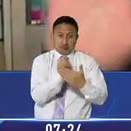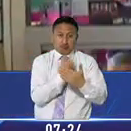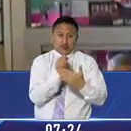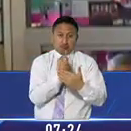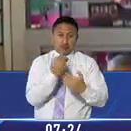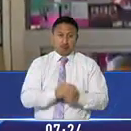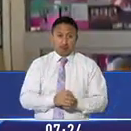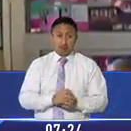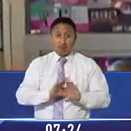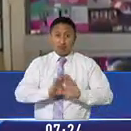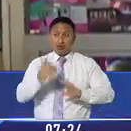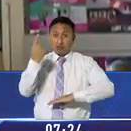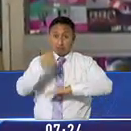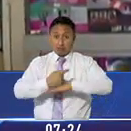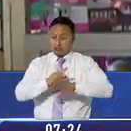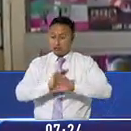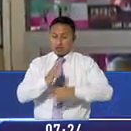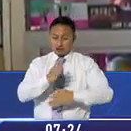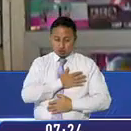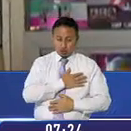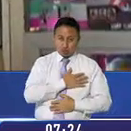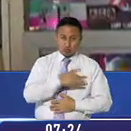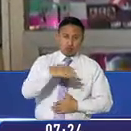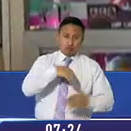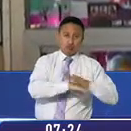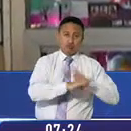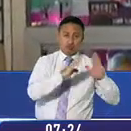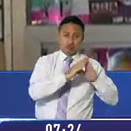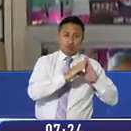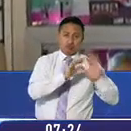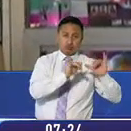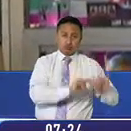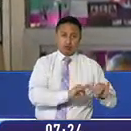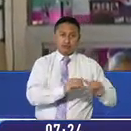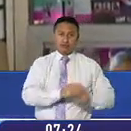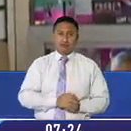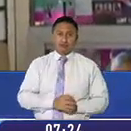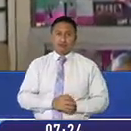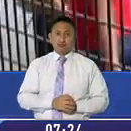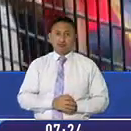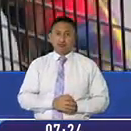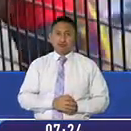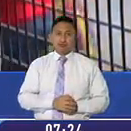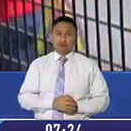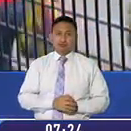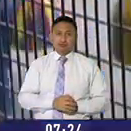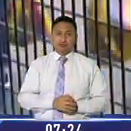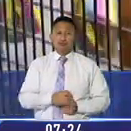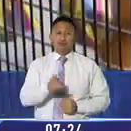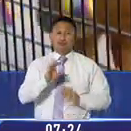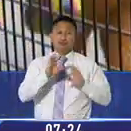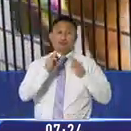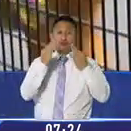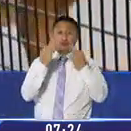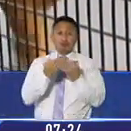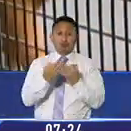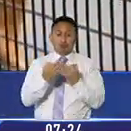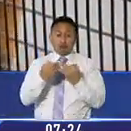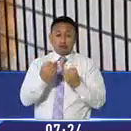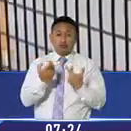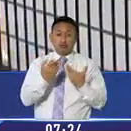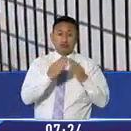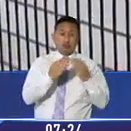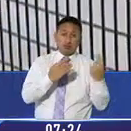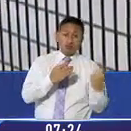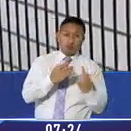que las autoridades digan, han tomado decisiones de quedarse en sus casas, de no trabajar. Y entonces los familiares los tienen cerraditos en su casa, no los